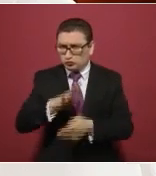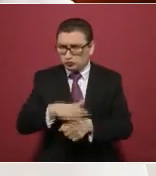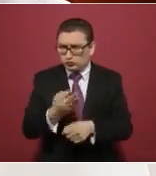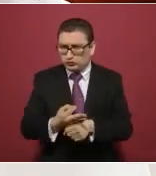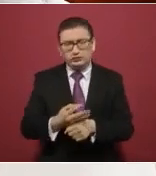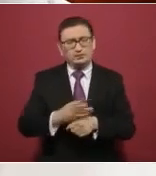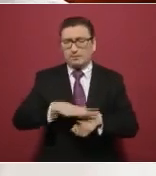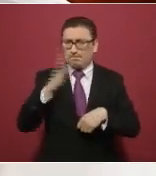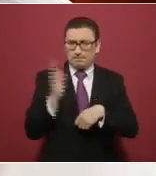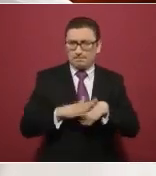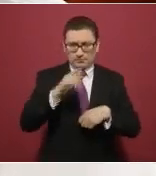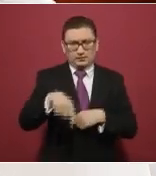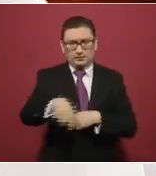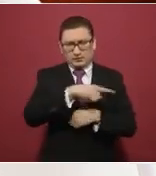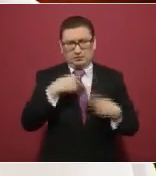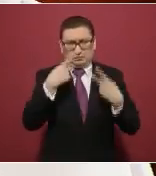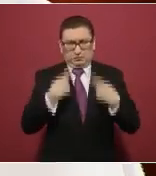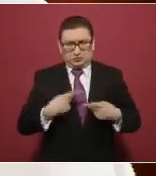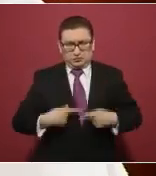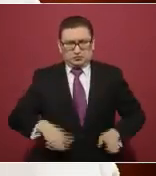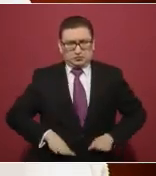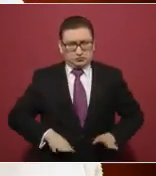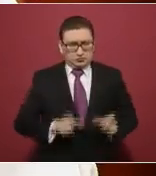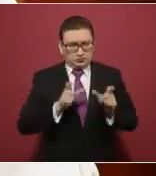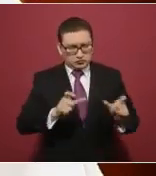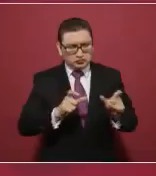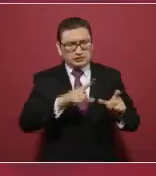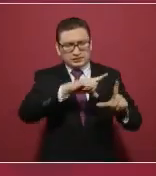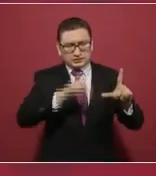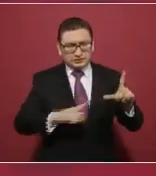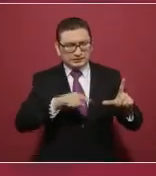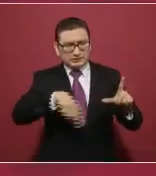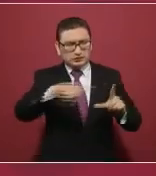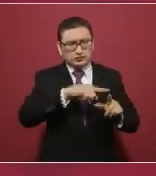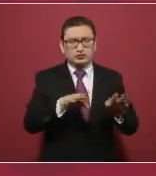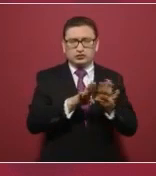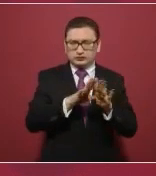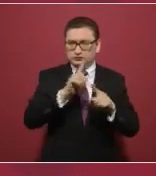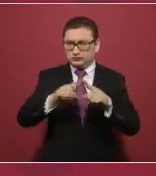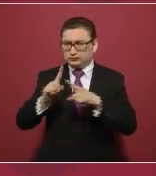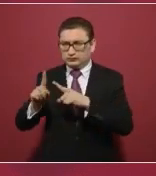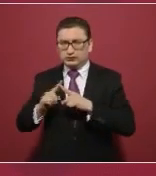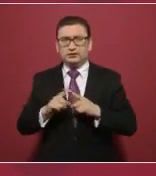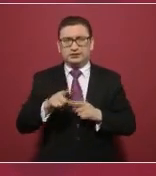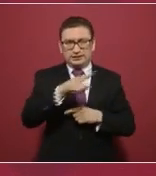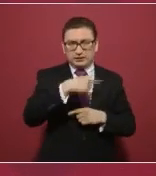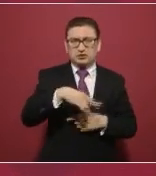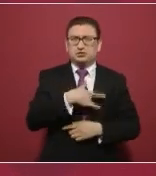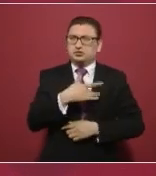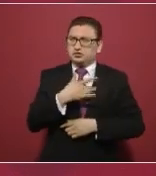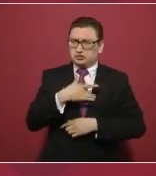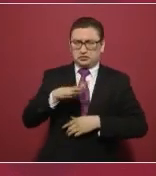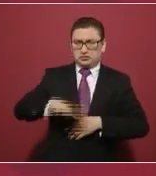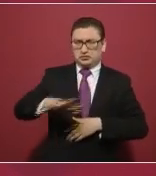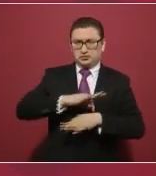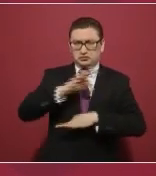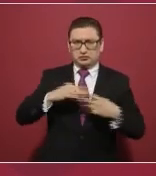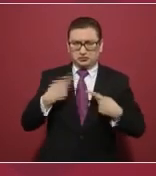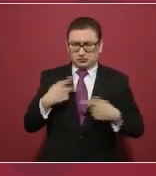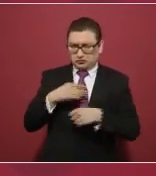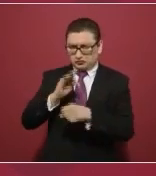que reforzarán el carácter civil que debe tener un cuerpo de seguridad, entre ellos mecanismos de participación ciudadana, construcción